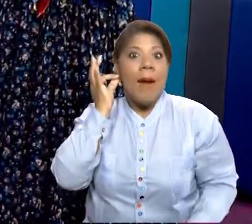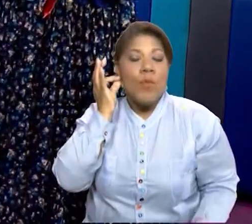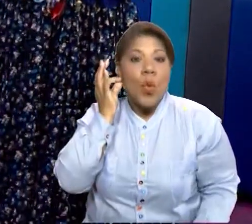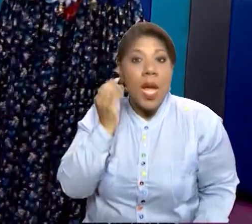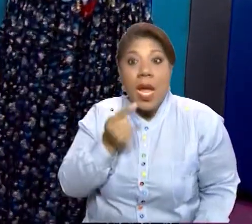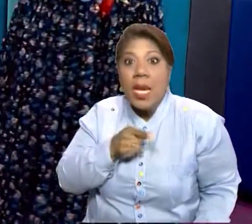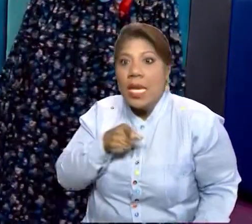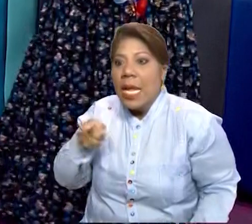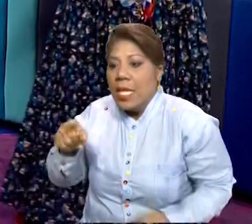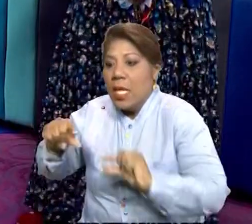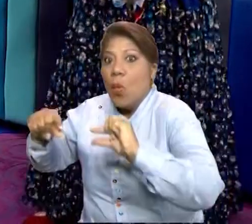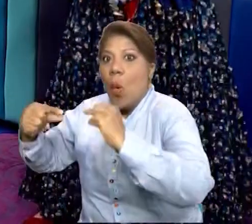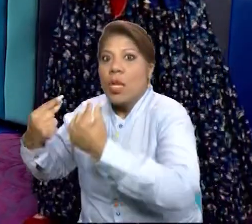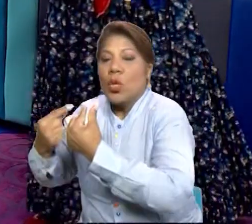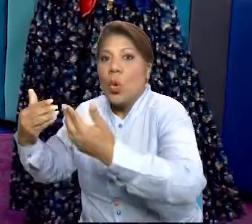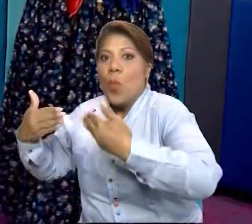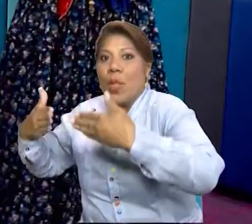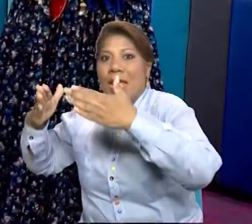Alfaro y fue.